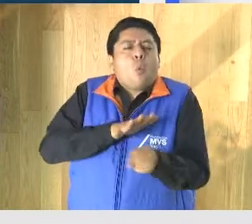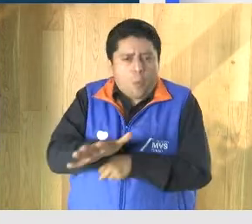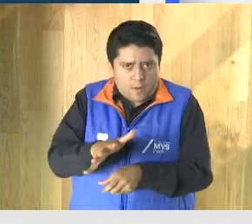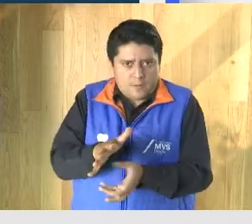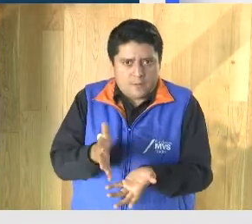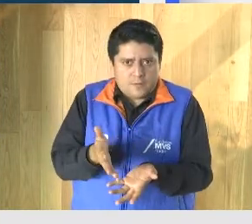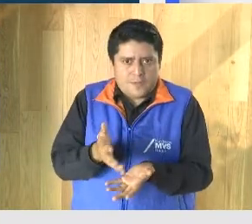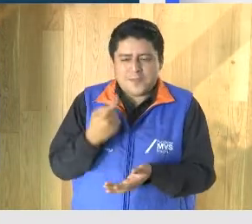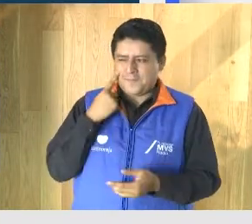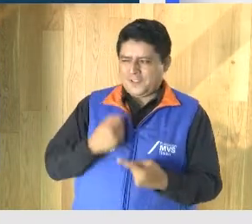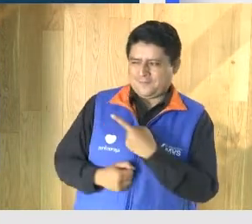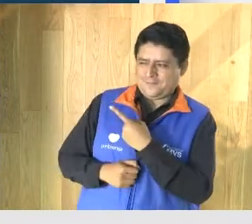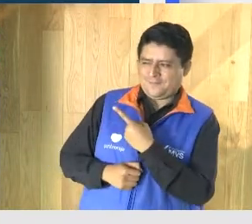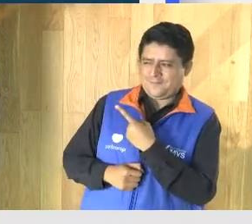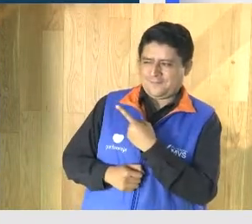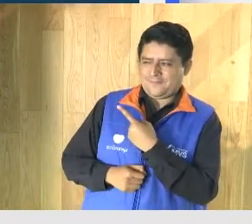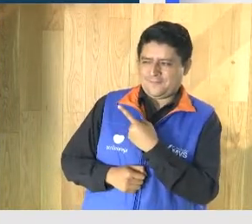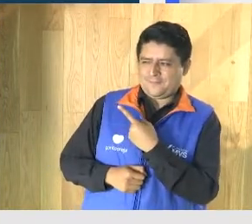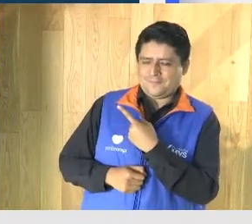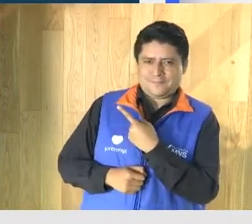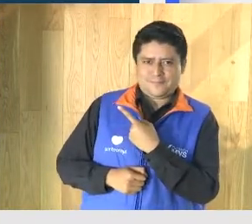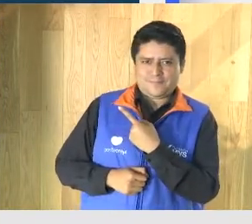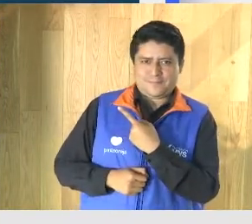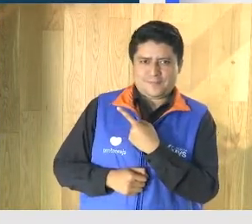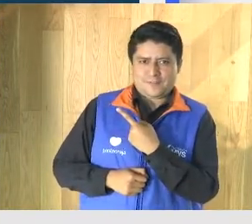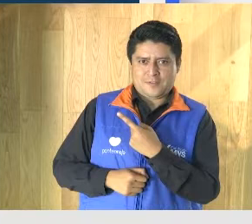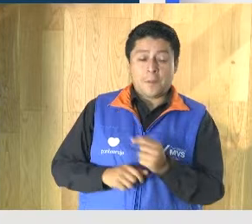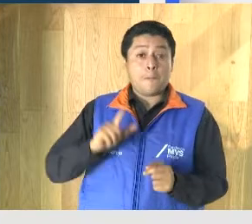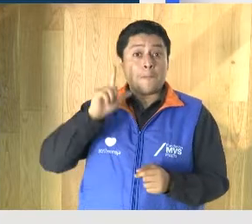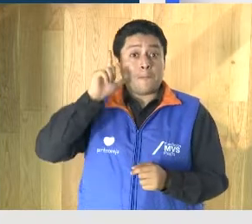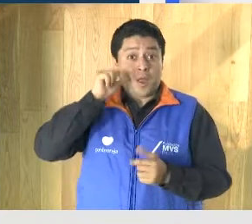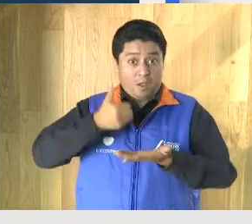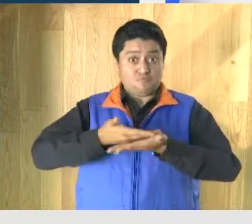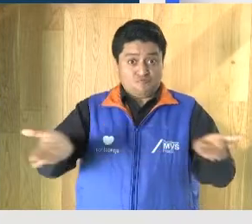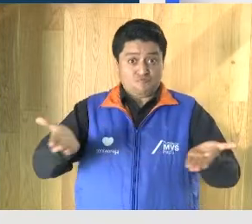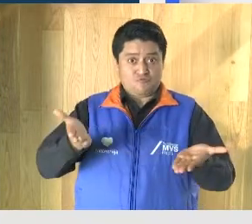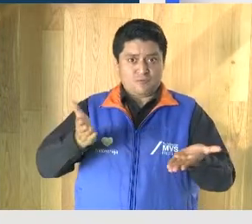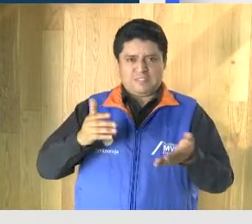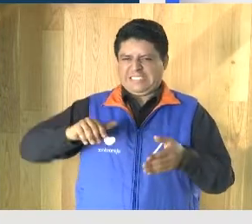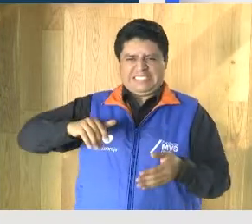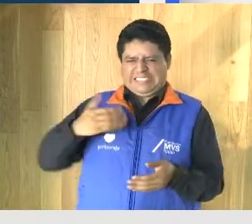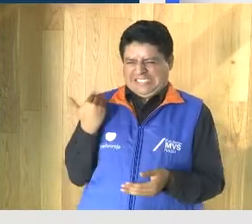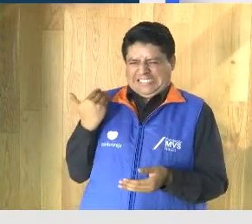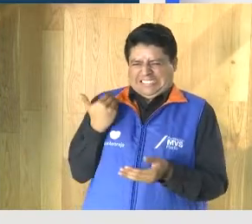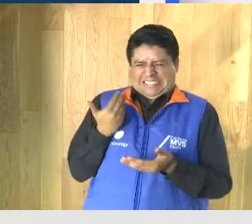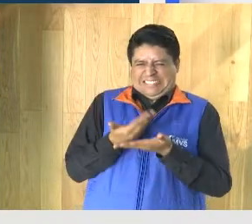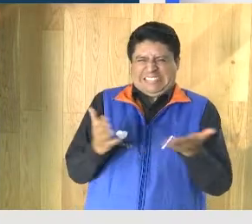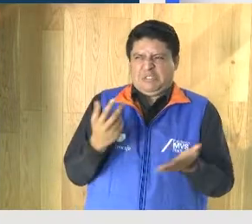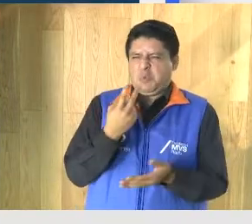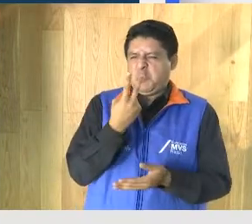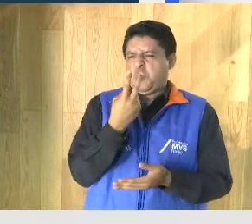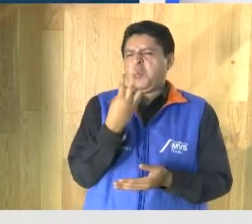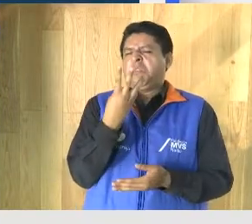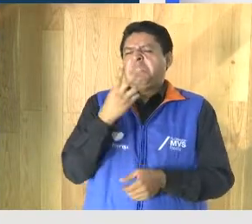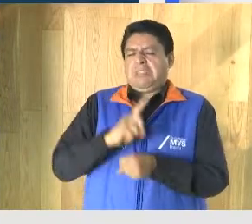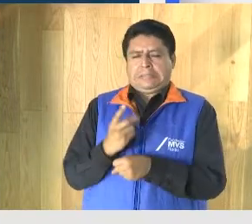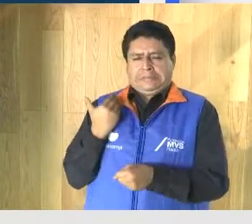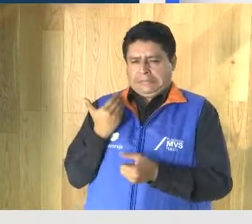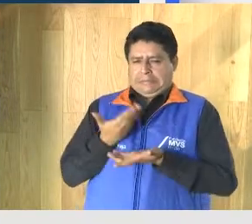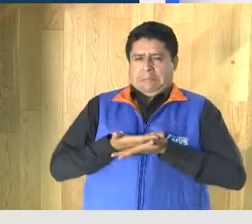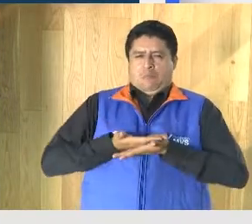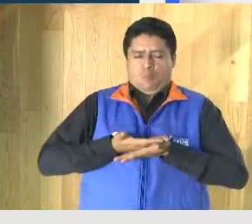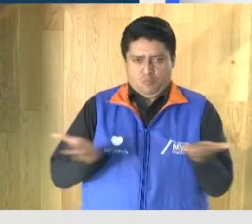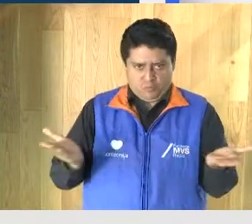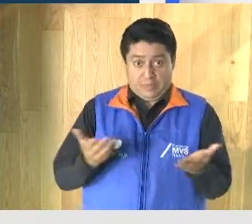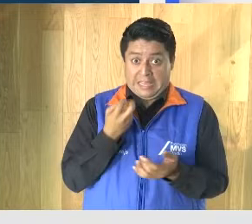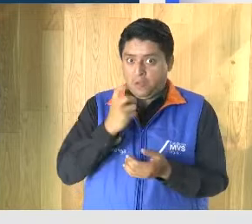hecho mañana es como la sesión de lanzamiento, se publicó hace pues escasos días, creo que 2 o 3 días, y bueno,